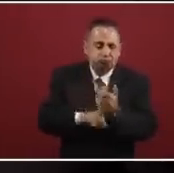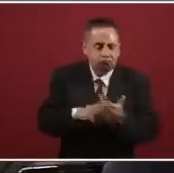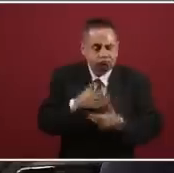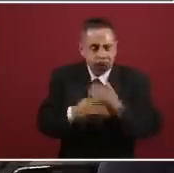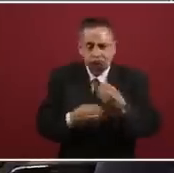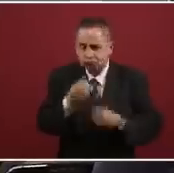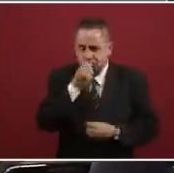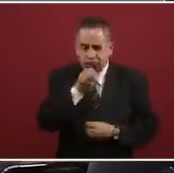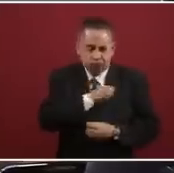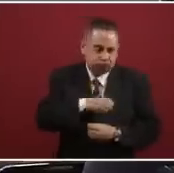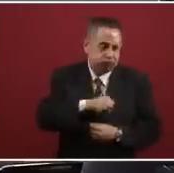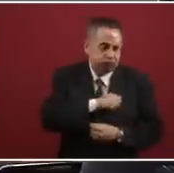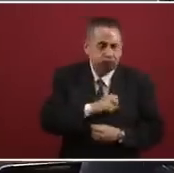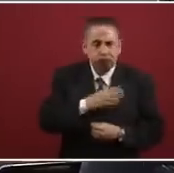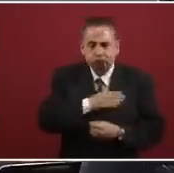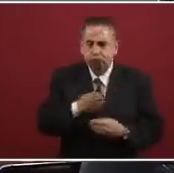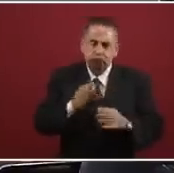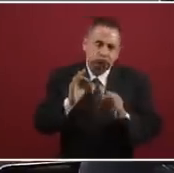nutricional